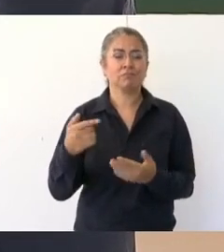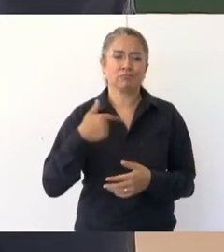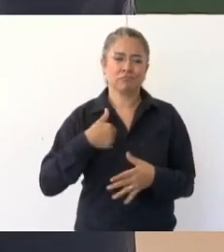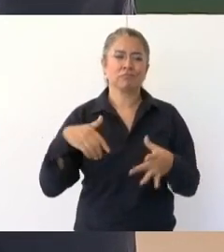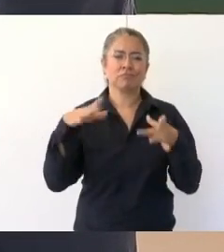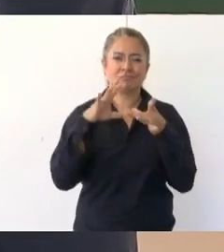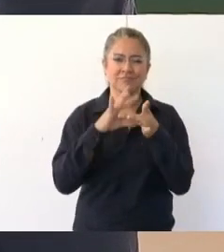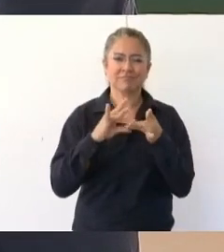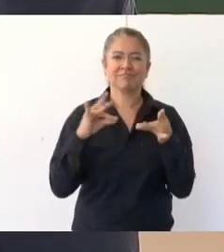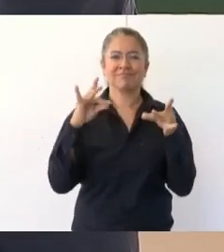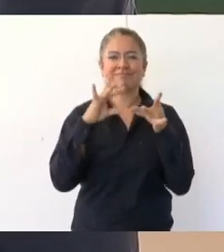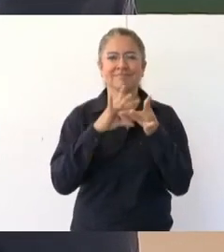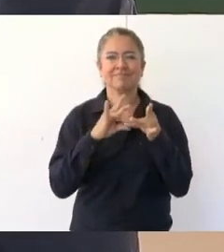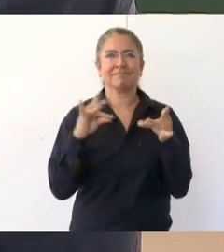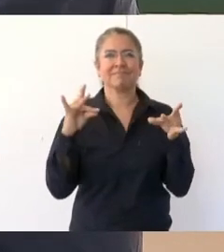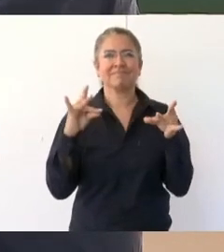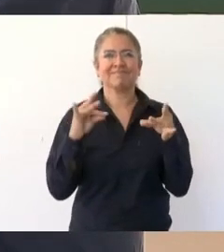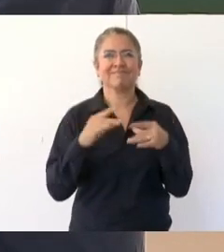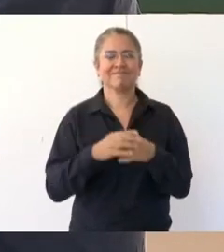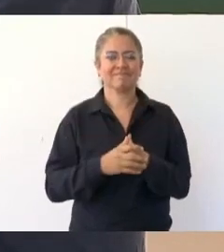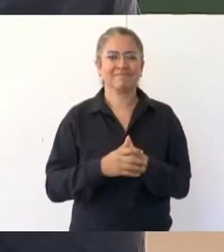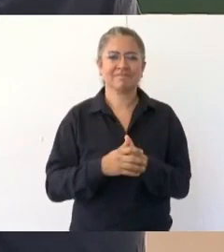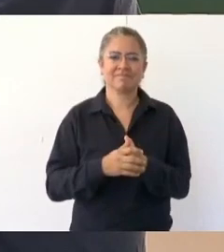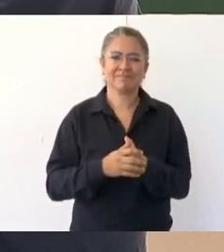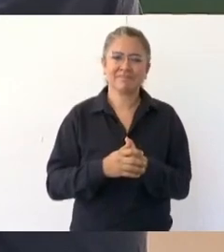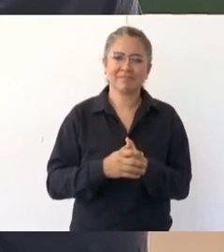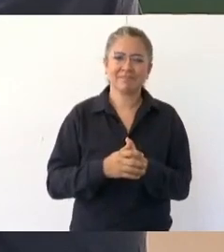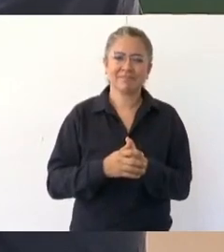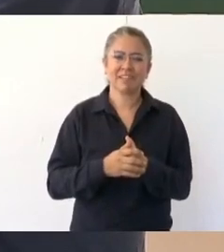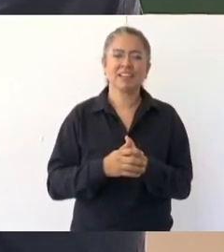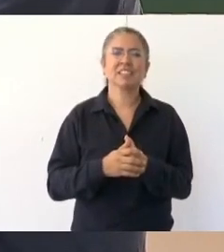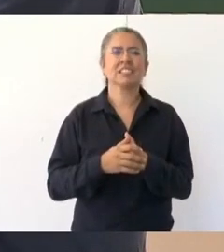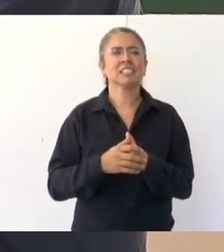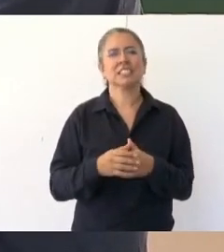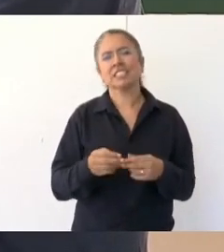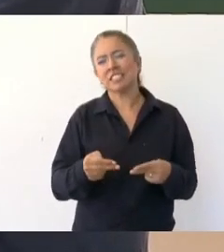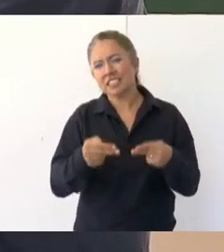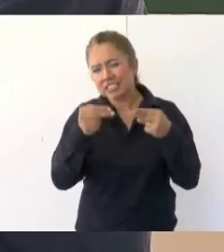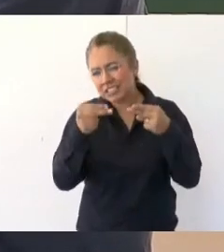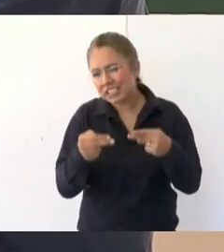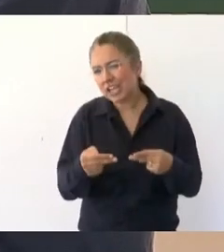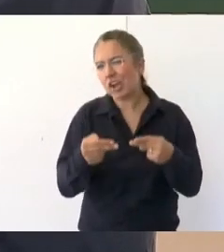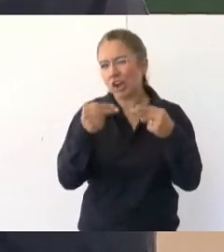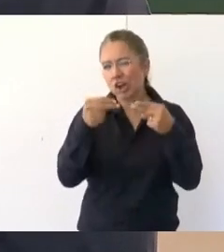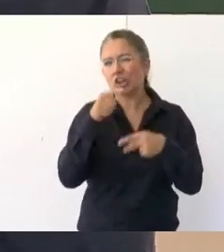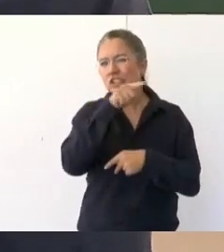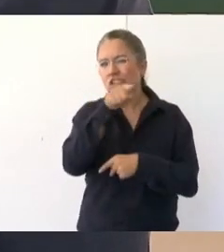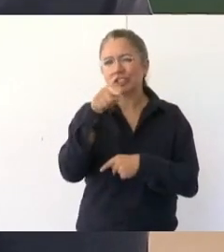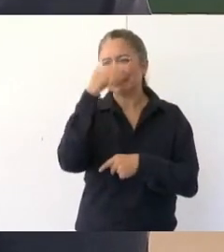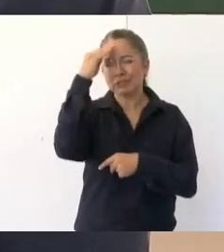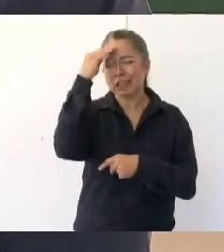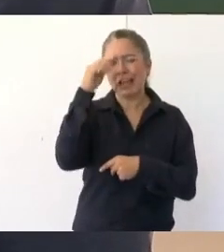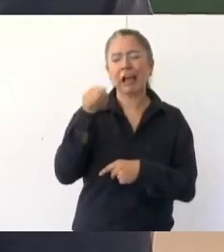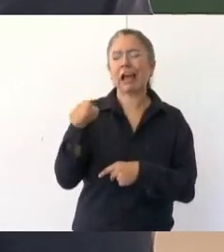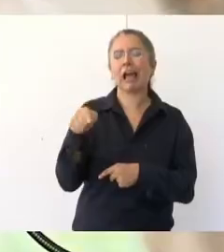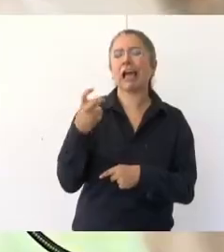comentando, la percepción de que ya no era negocio, y nos vendieron